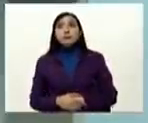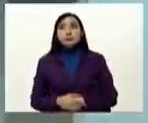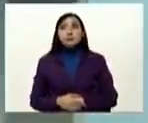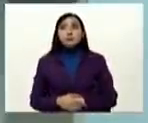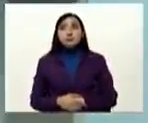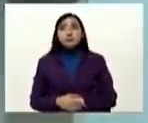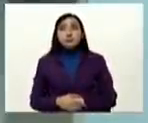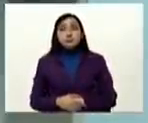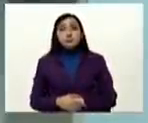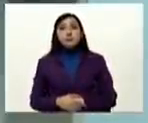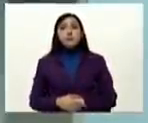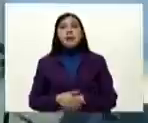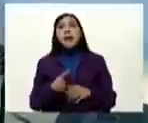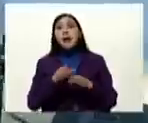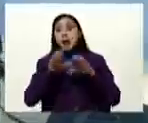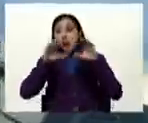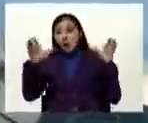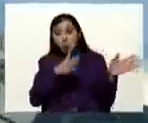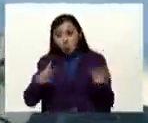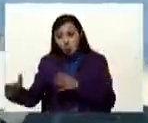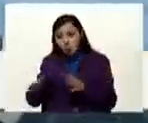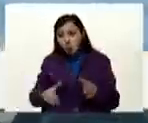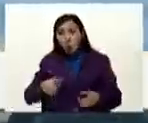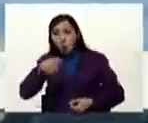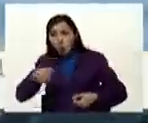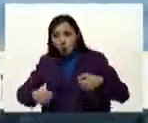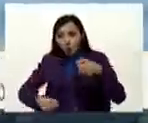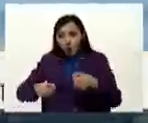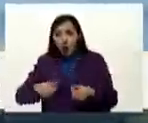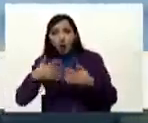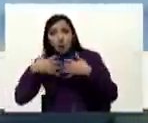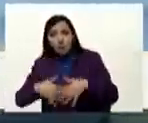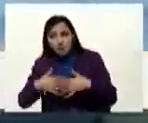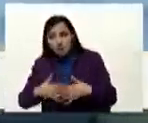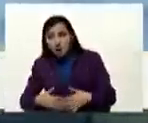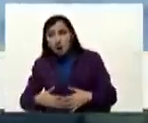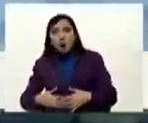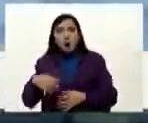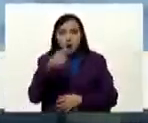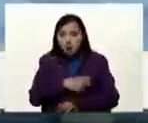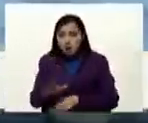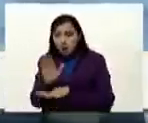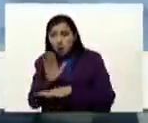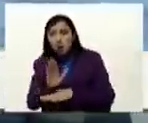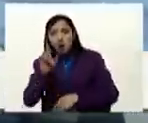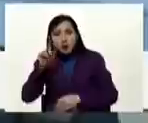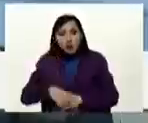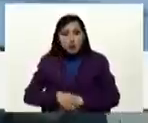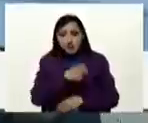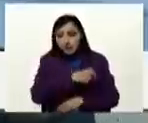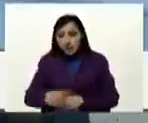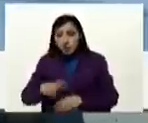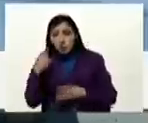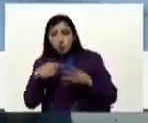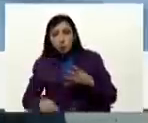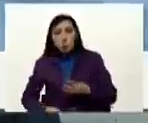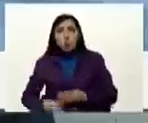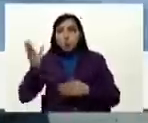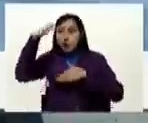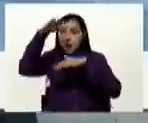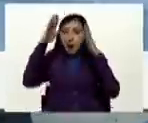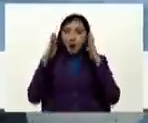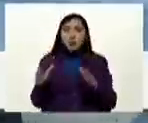con climatización, carros de paro, monitores, máquinas de anestesia, todo el equipamiento médico necesario para la puesta en marcha